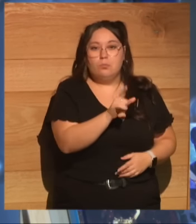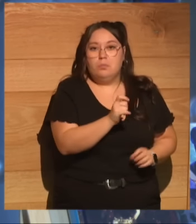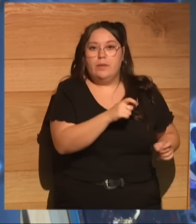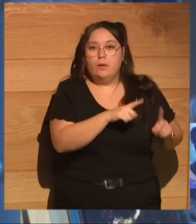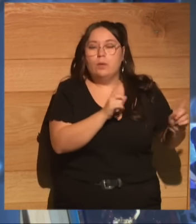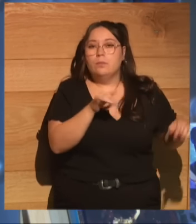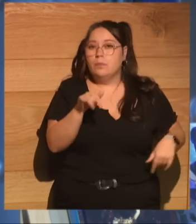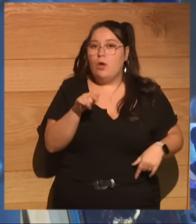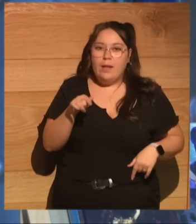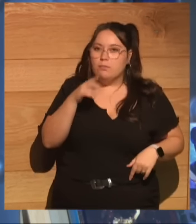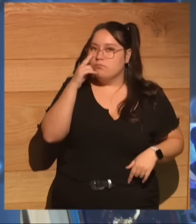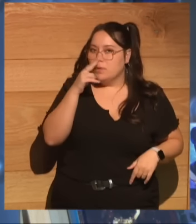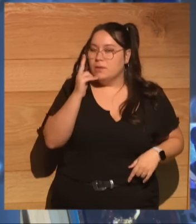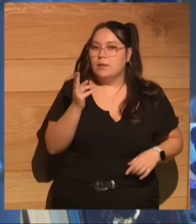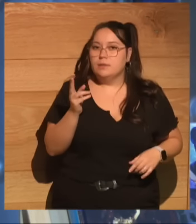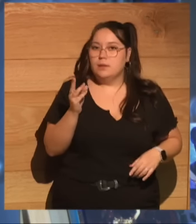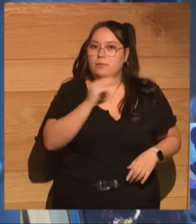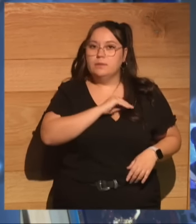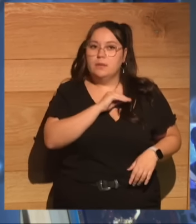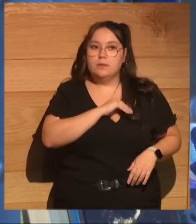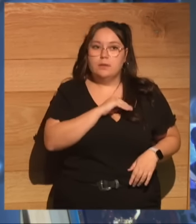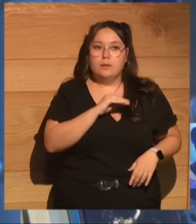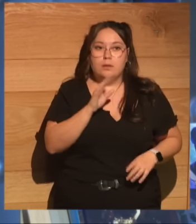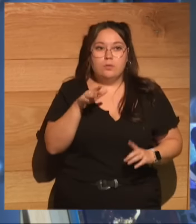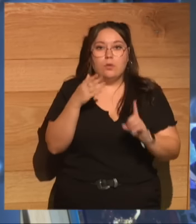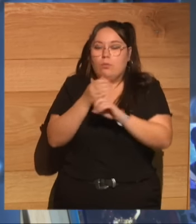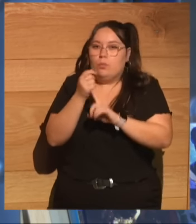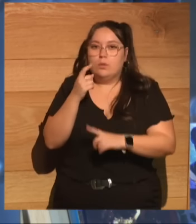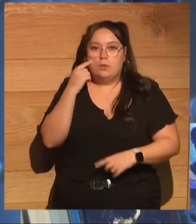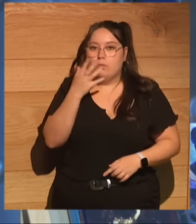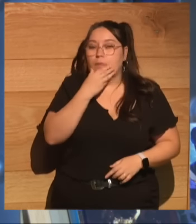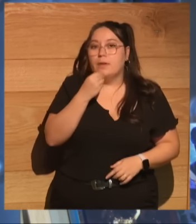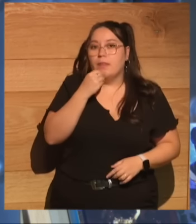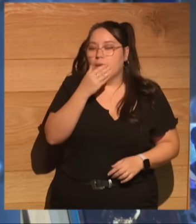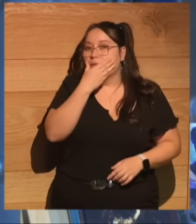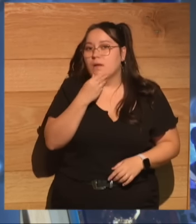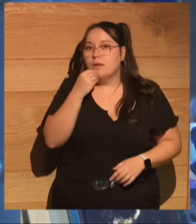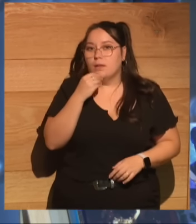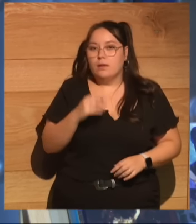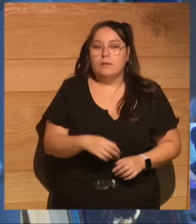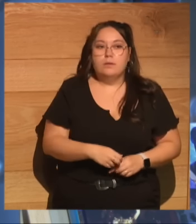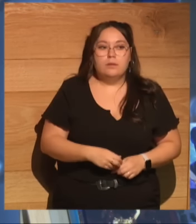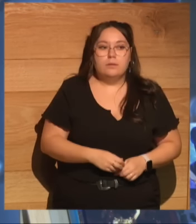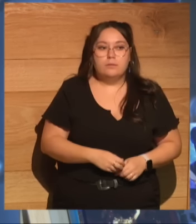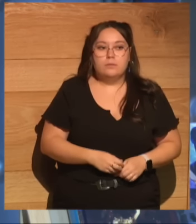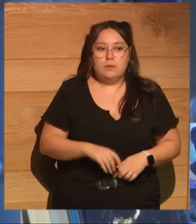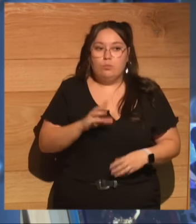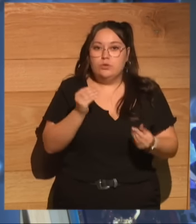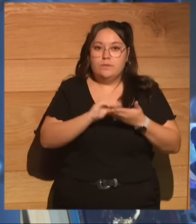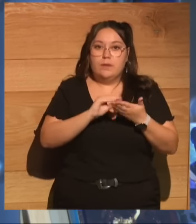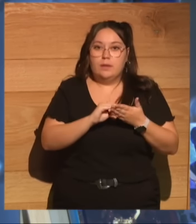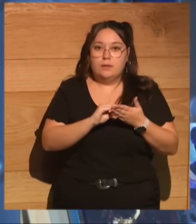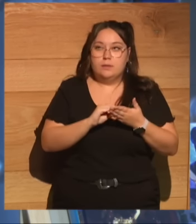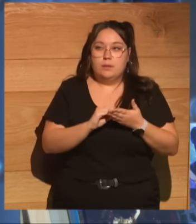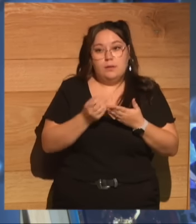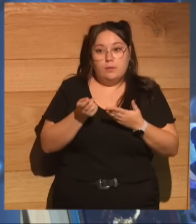que a él le interesa muchísimo. Él encuentra belleza precisamente eso, encuentra belleza en lo kitsch, como demuestra muchas veces en su